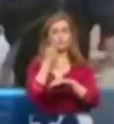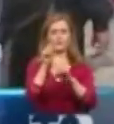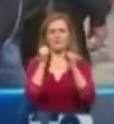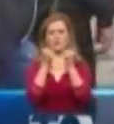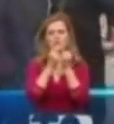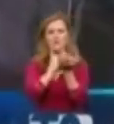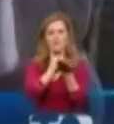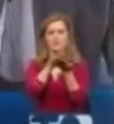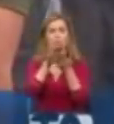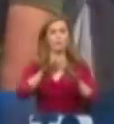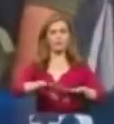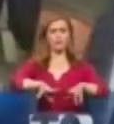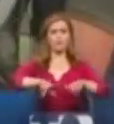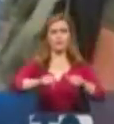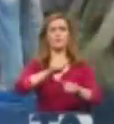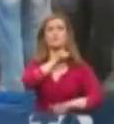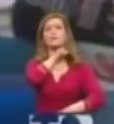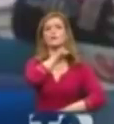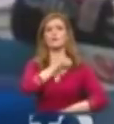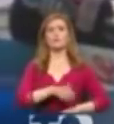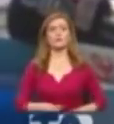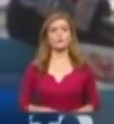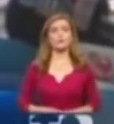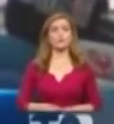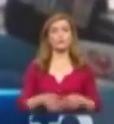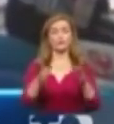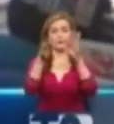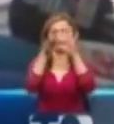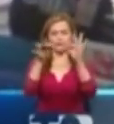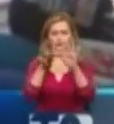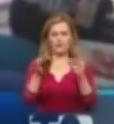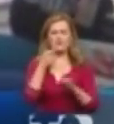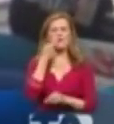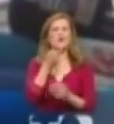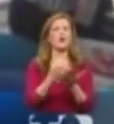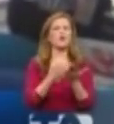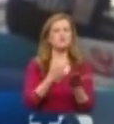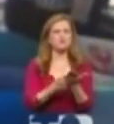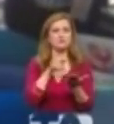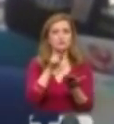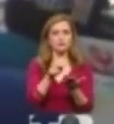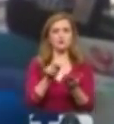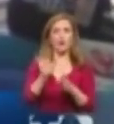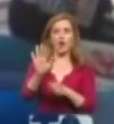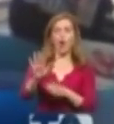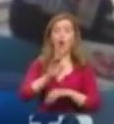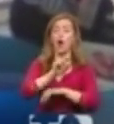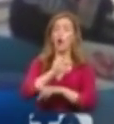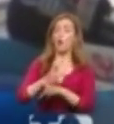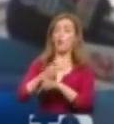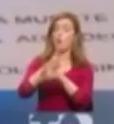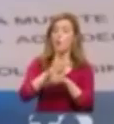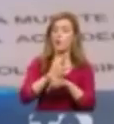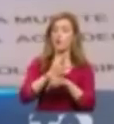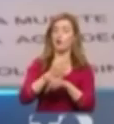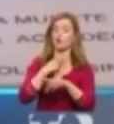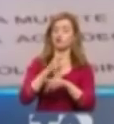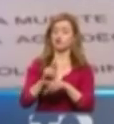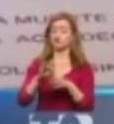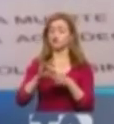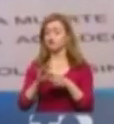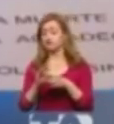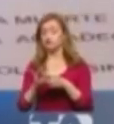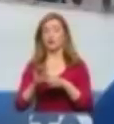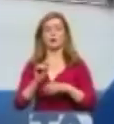social contra la corrupción y delincuencia. Estamos verificando precisamente lo que se presenta para poder establecer el nivel de riesgo. Es